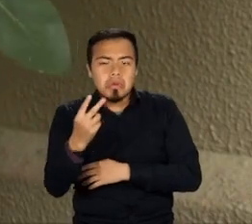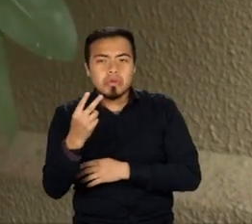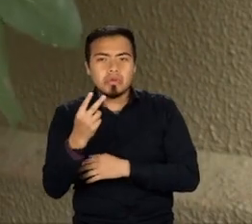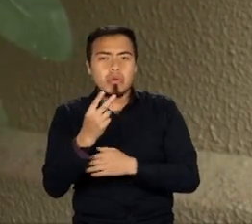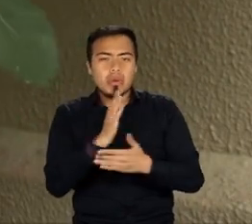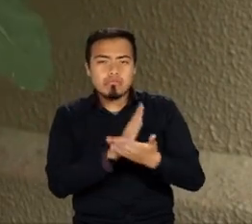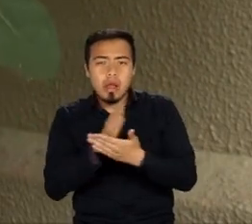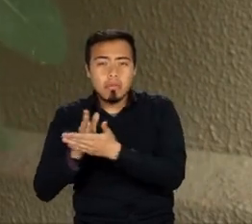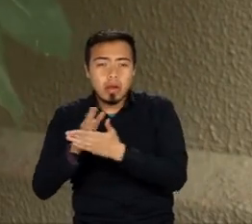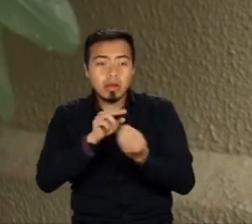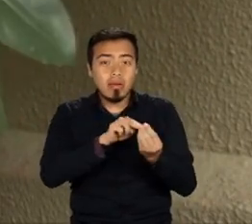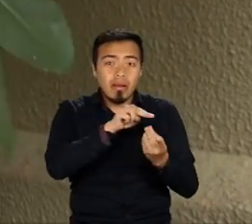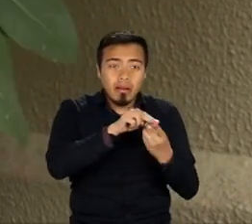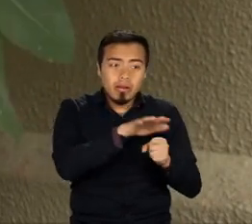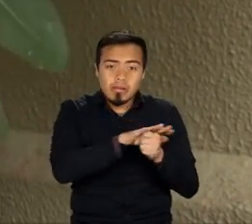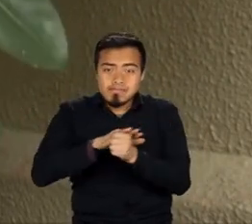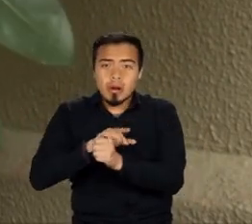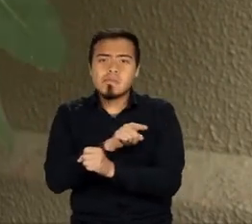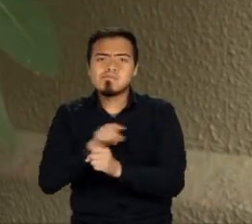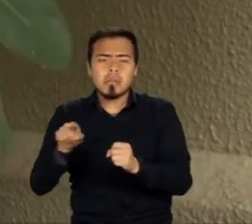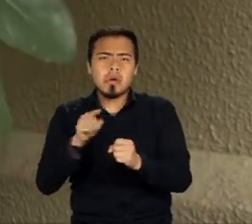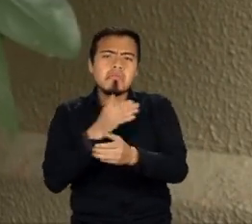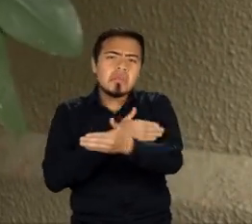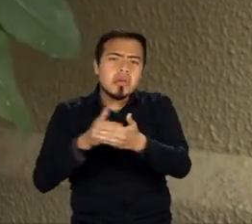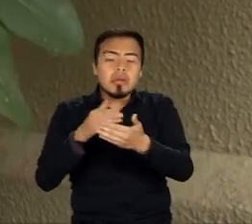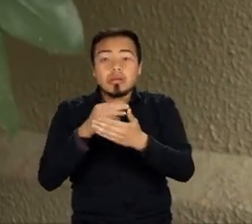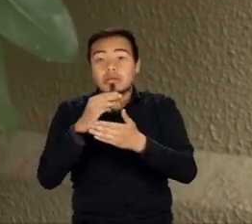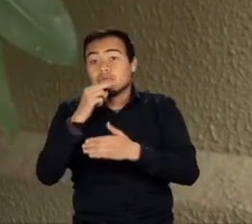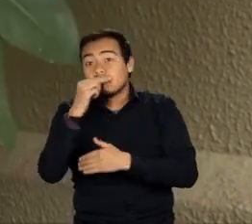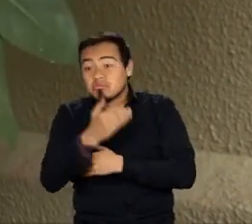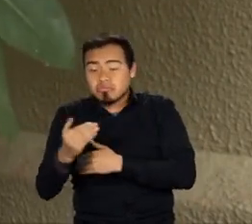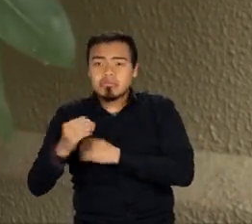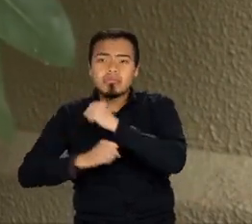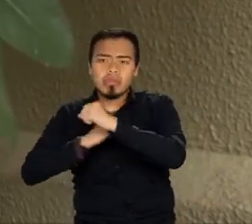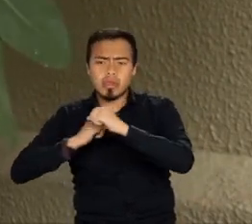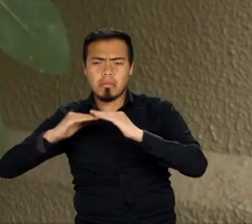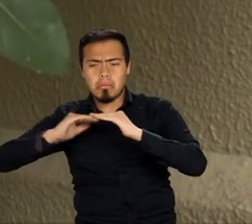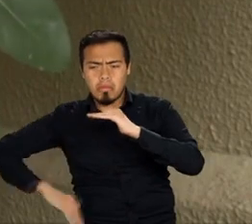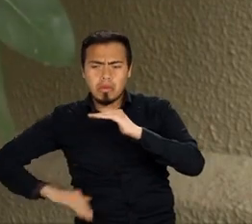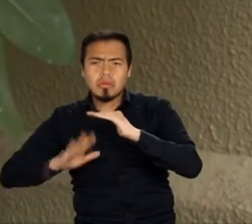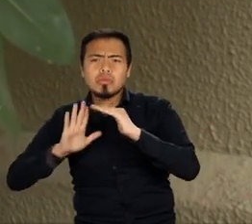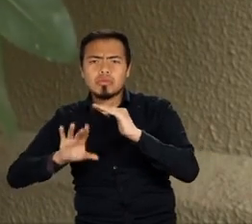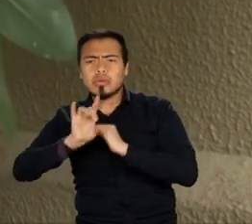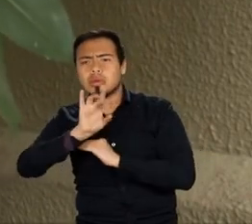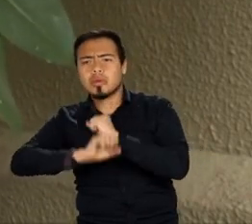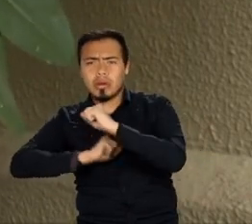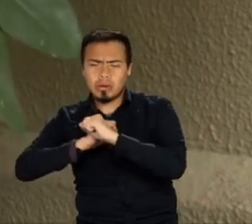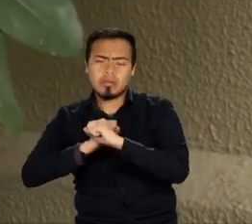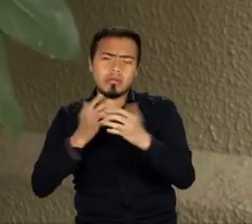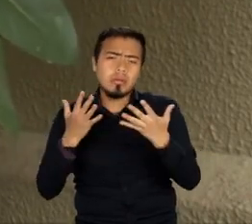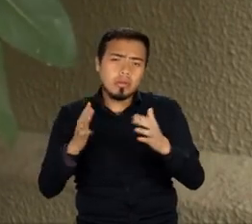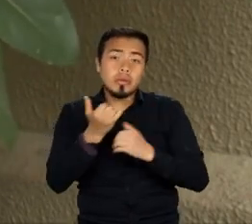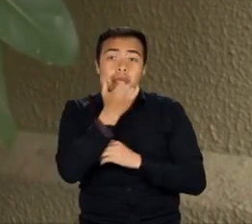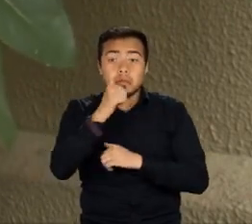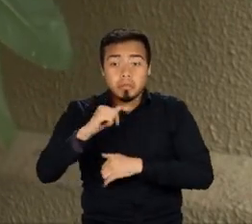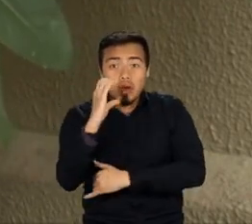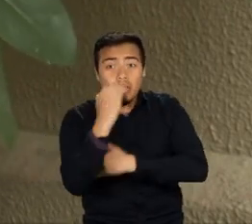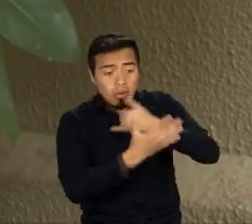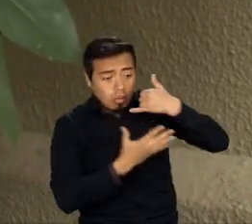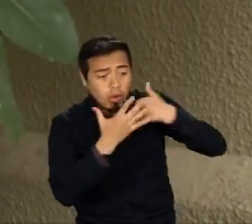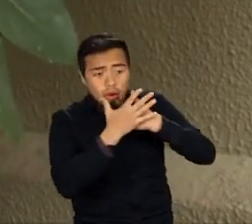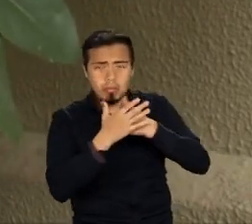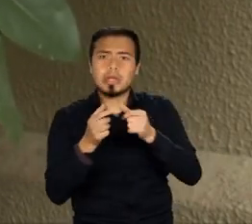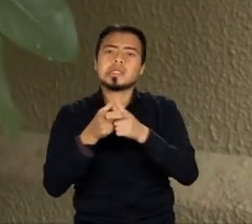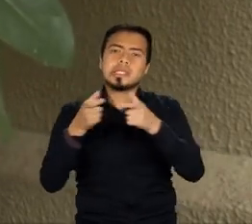20-22 casos por cada millón de niños menores de 15 años de edad. Y para Colombia es un poco más